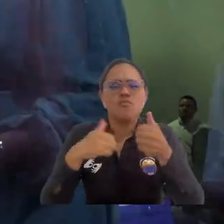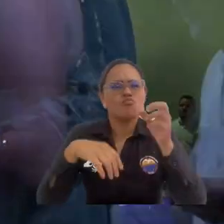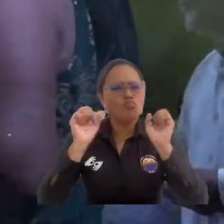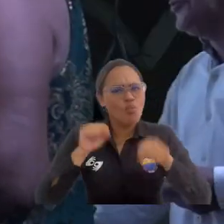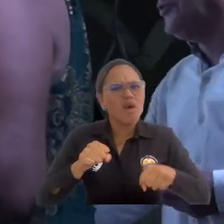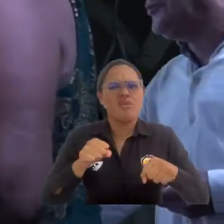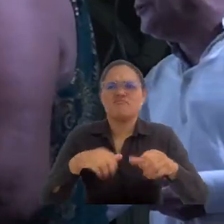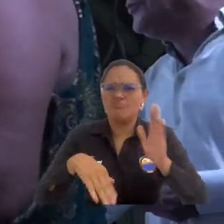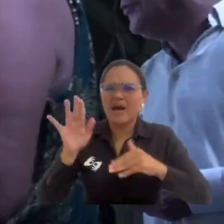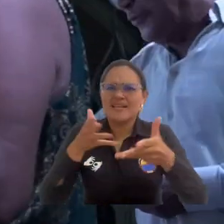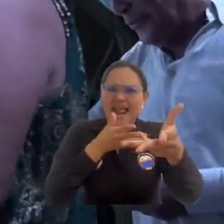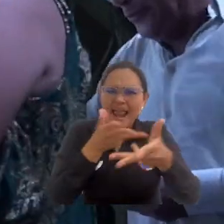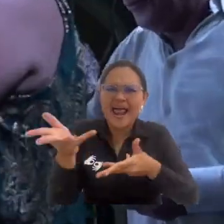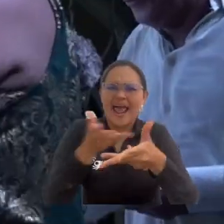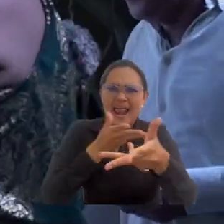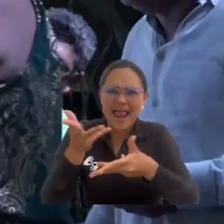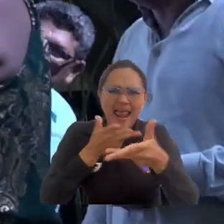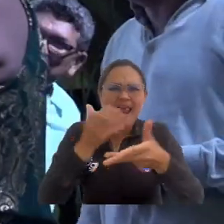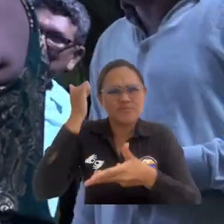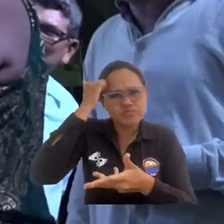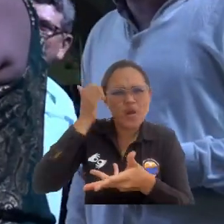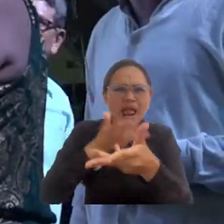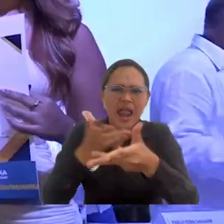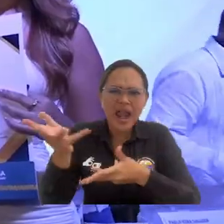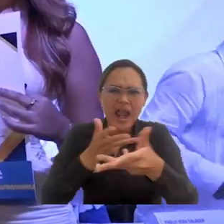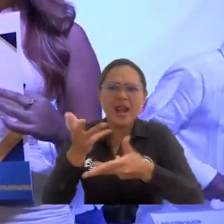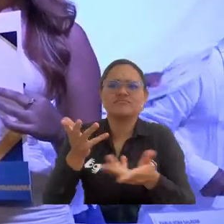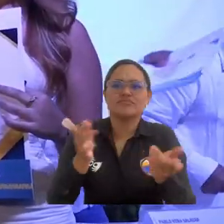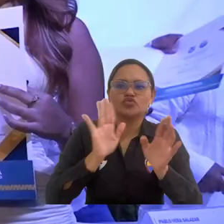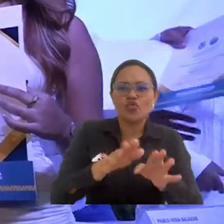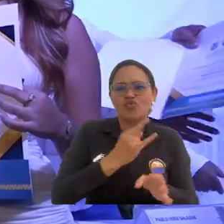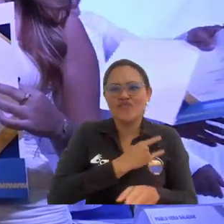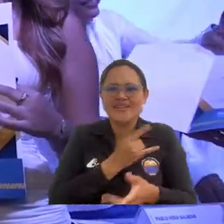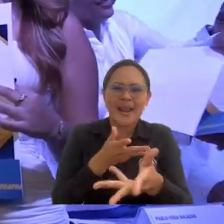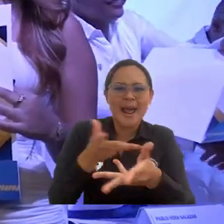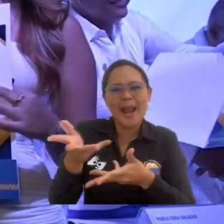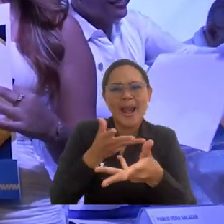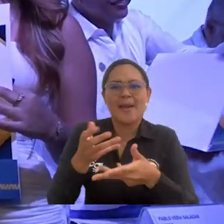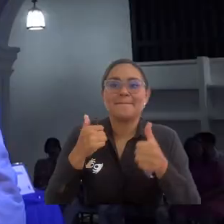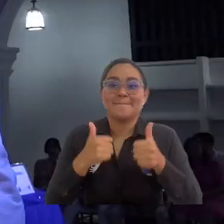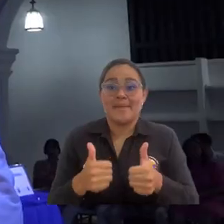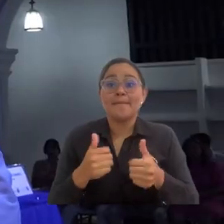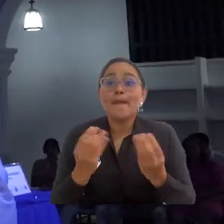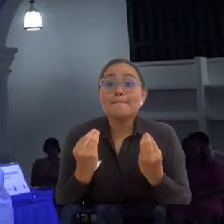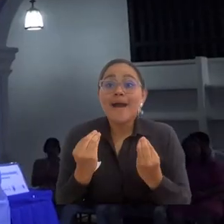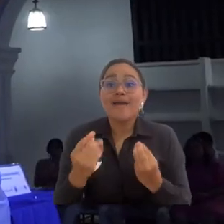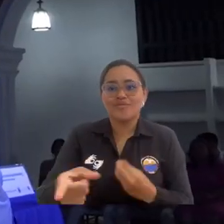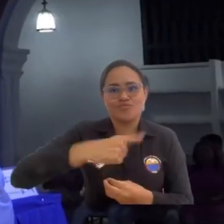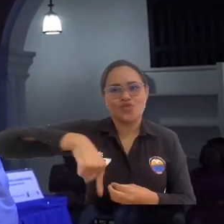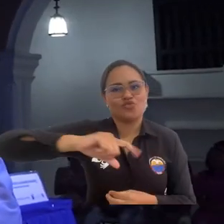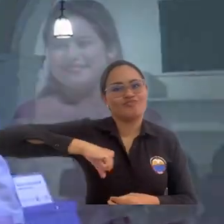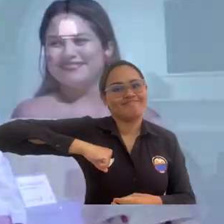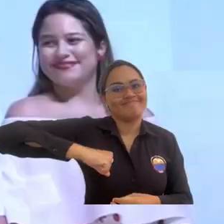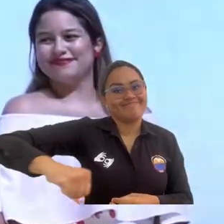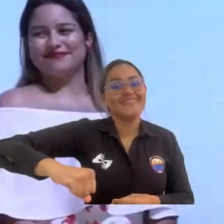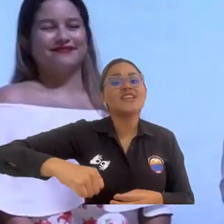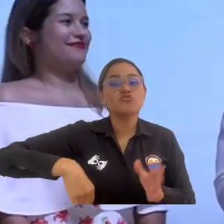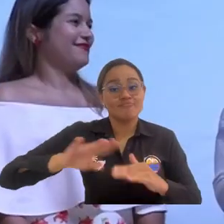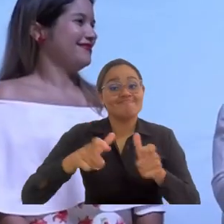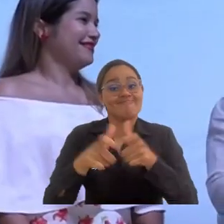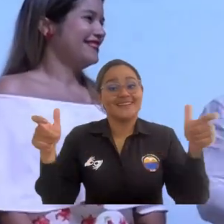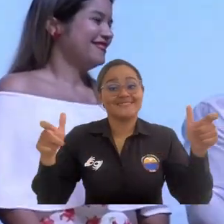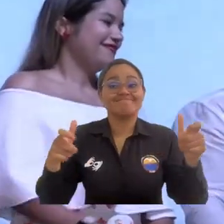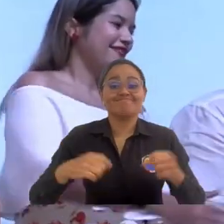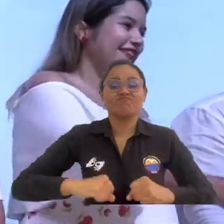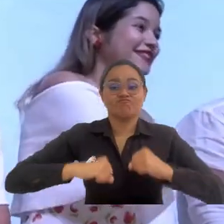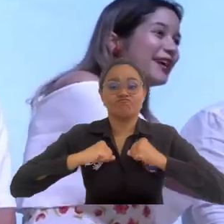buena plataforma para el intercambio de los docentes, para la academia, para que nuestros derechos cada día